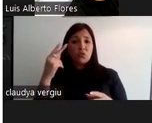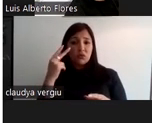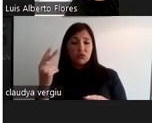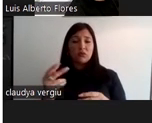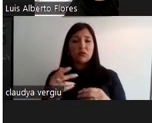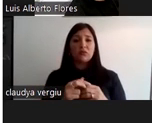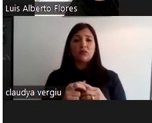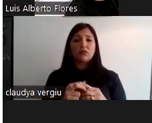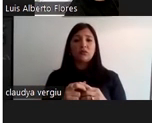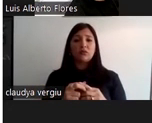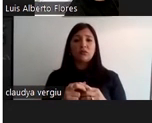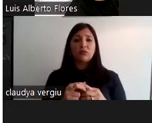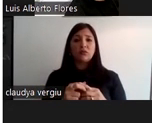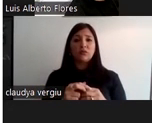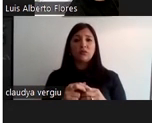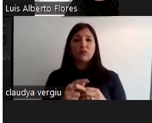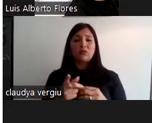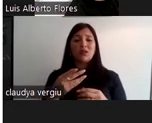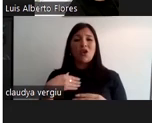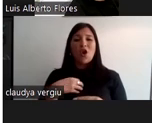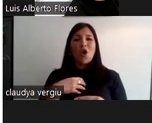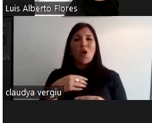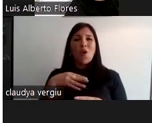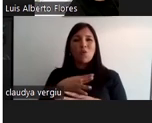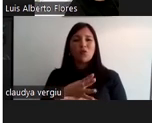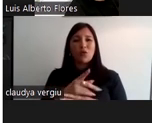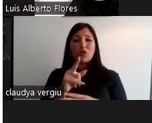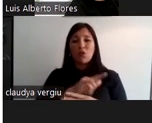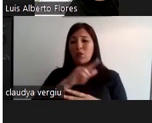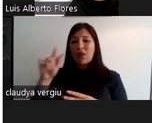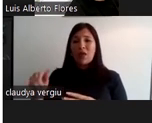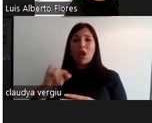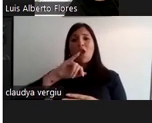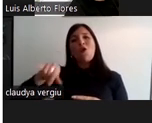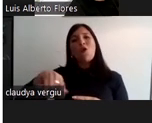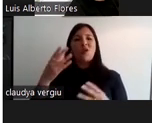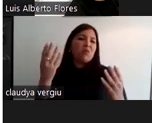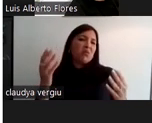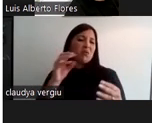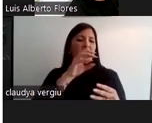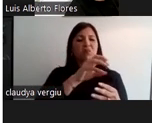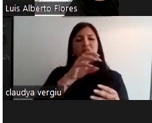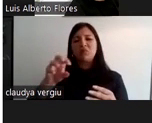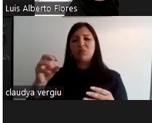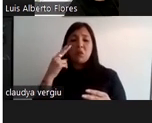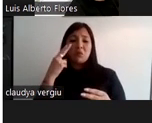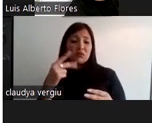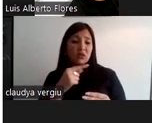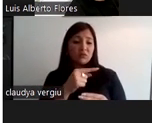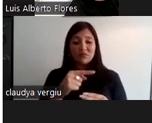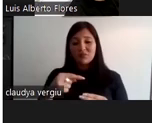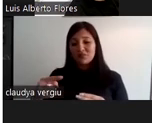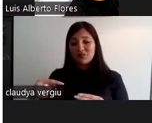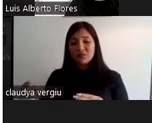guían dando la oportunidad que tú Mira tú puedes viajar a junín y visitar estos puntos no muchos tal vez pero visitar estos puntos